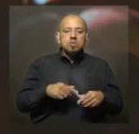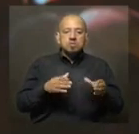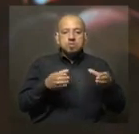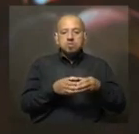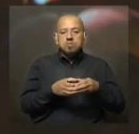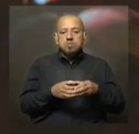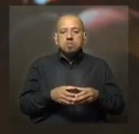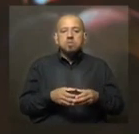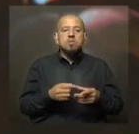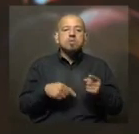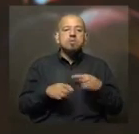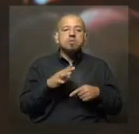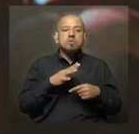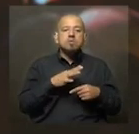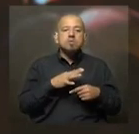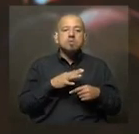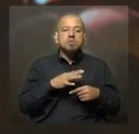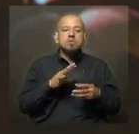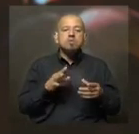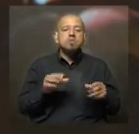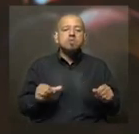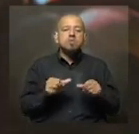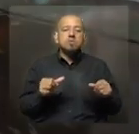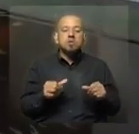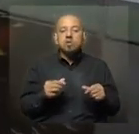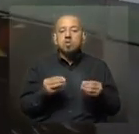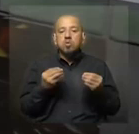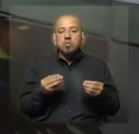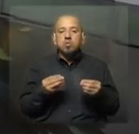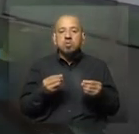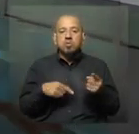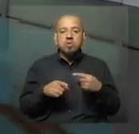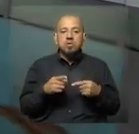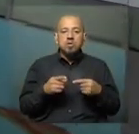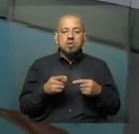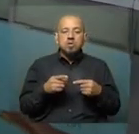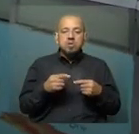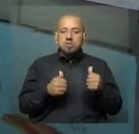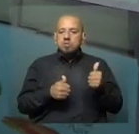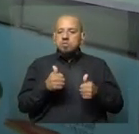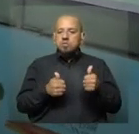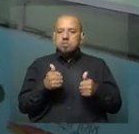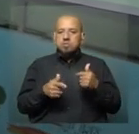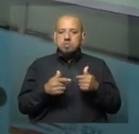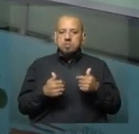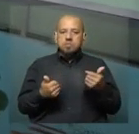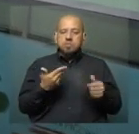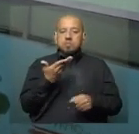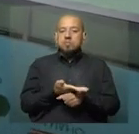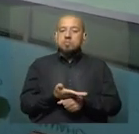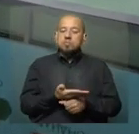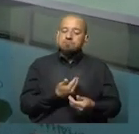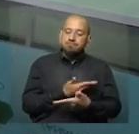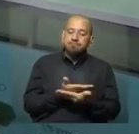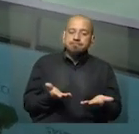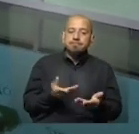vale tanto, sino que hay una formación de precios que se produce en esa compulsa que mencionamos hoy del cruce de la oferta y la demanda. Claro.